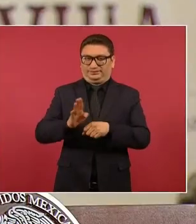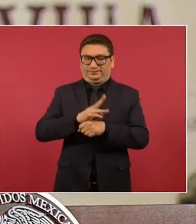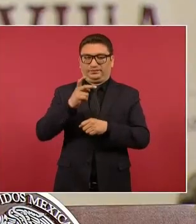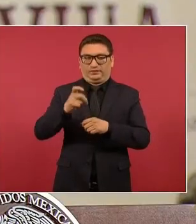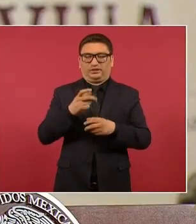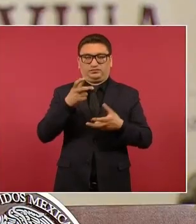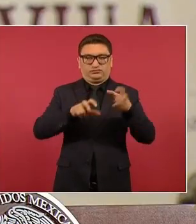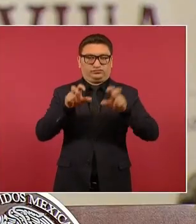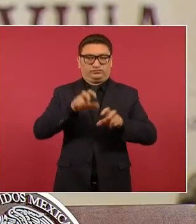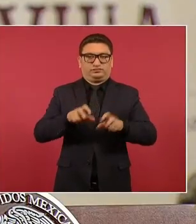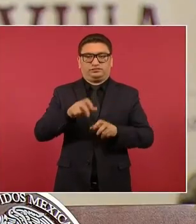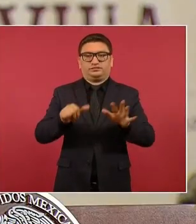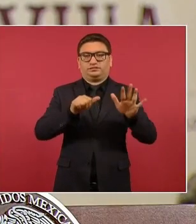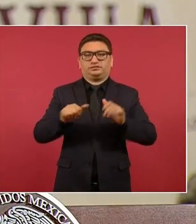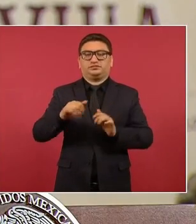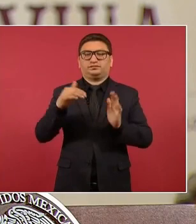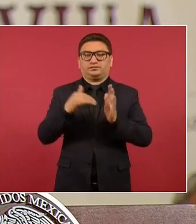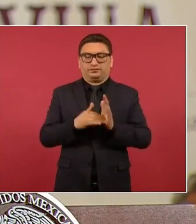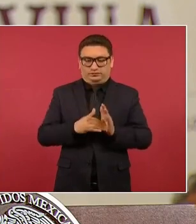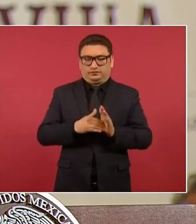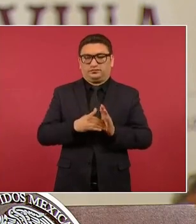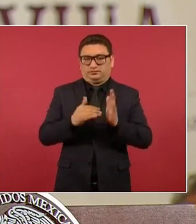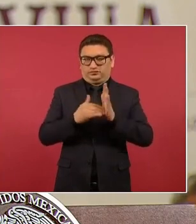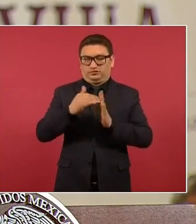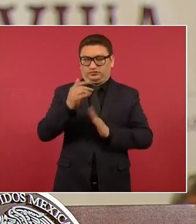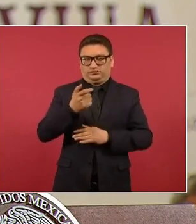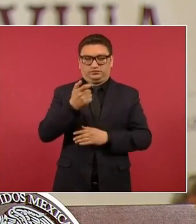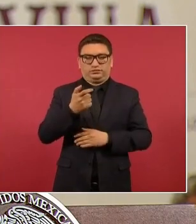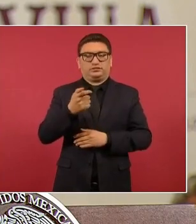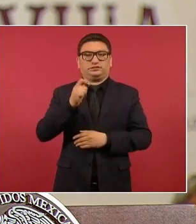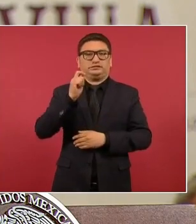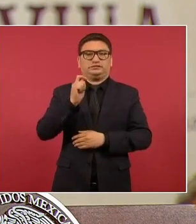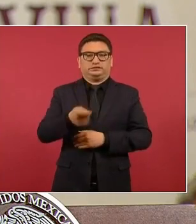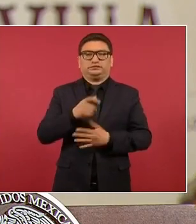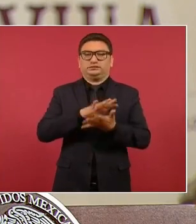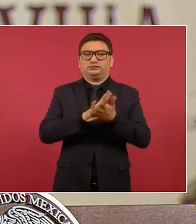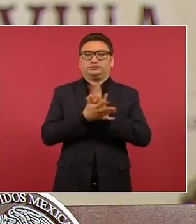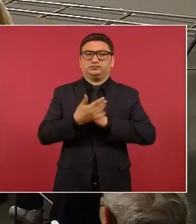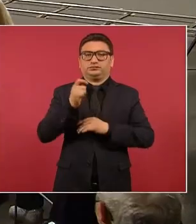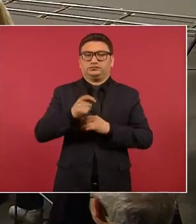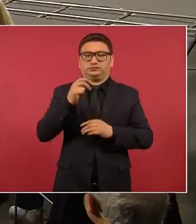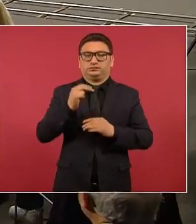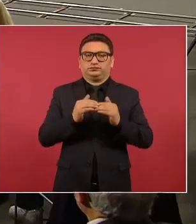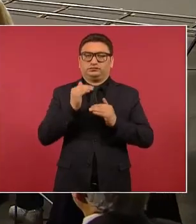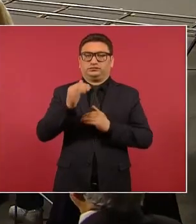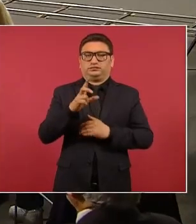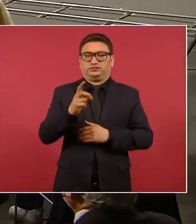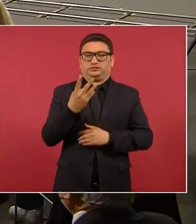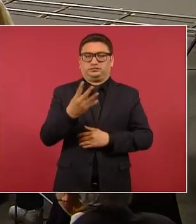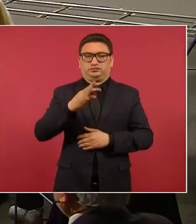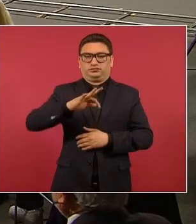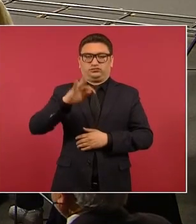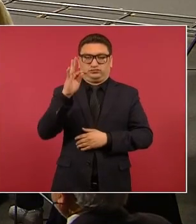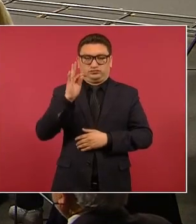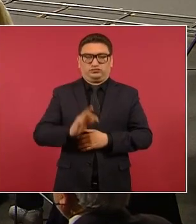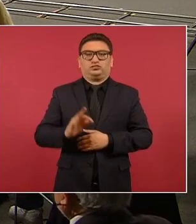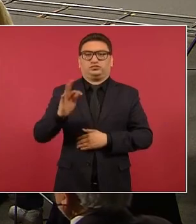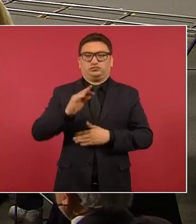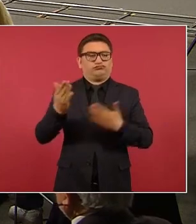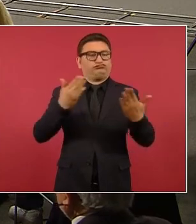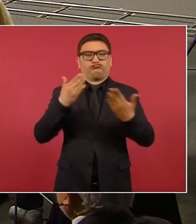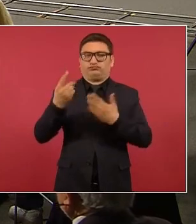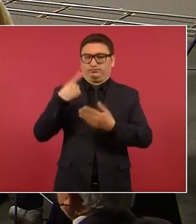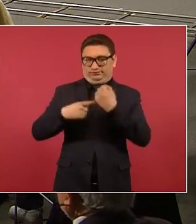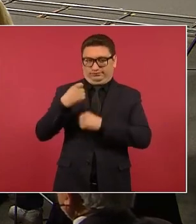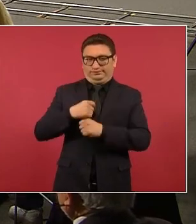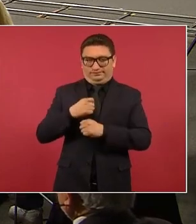inversión histórica de 600 mil millones de pesos, lo que representa un incremento del 34% en comparación con el año